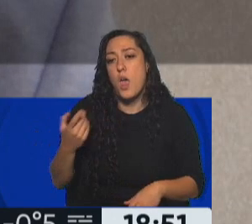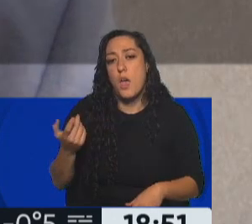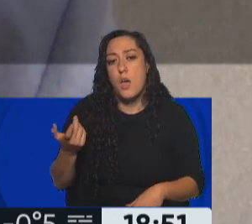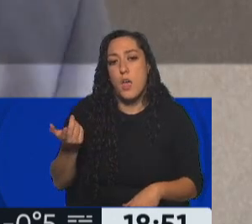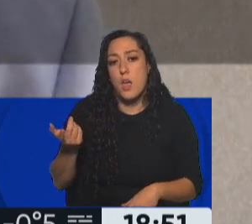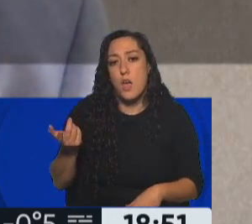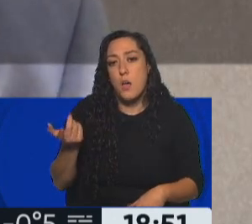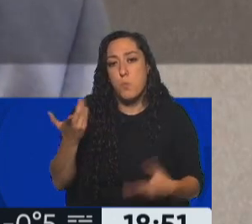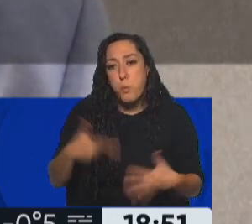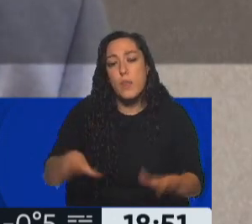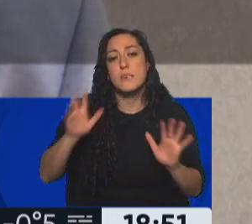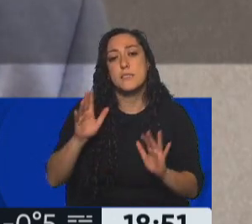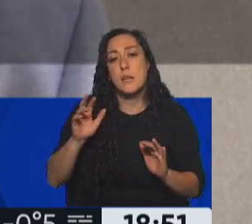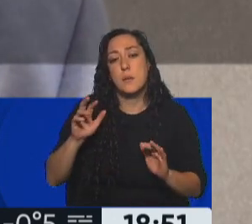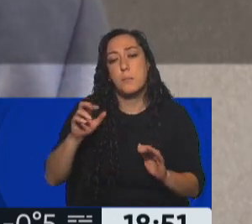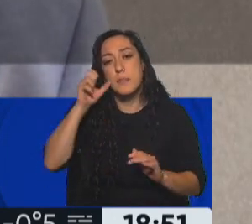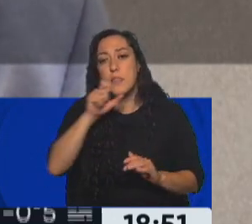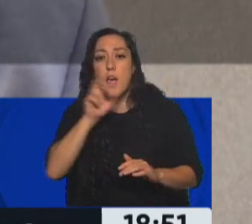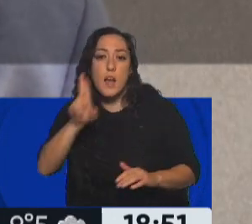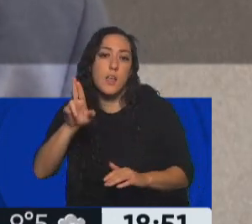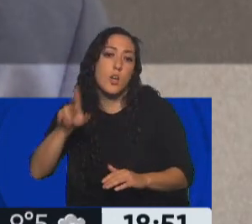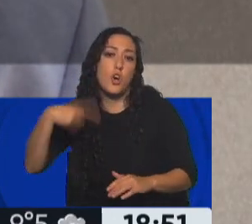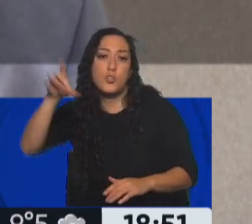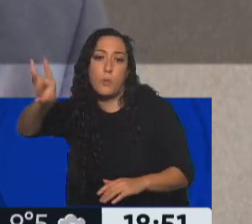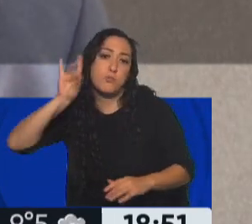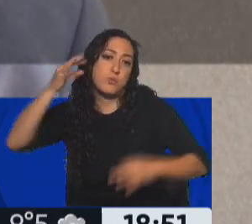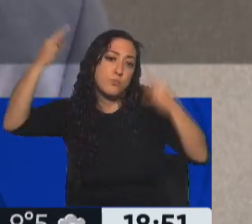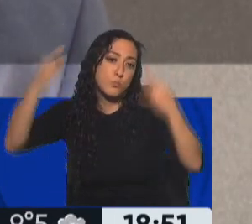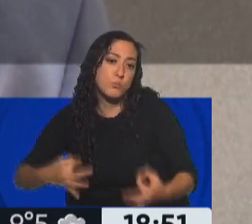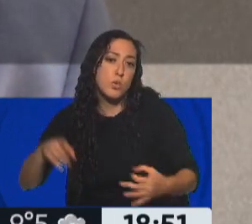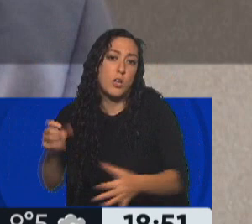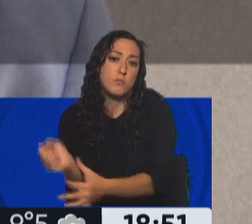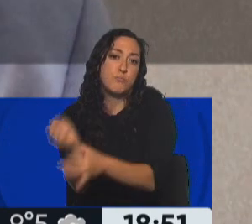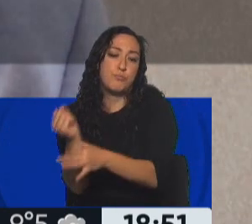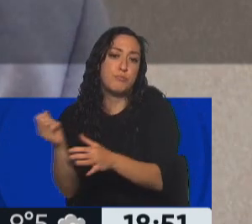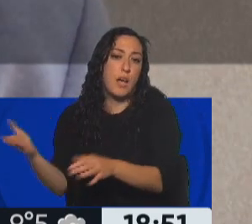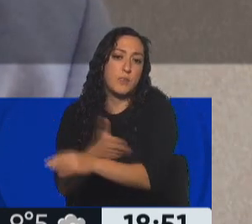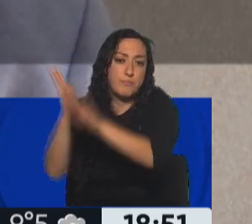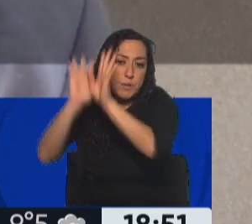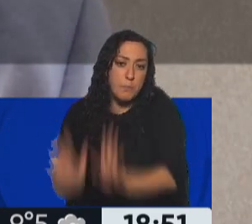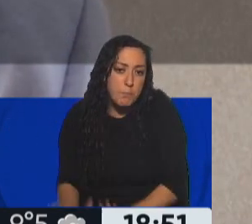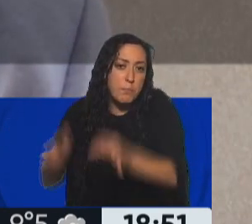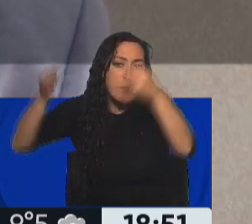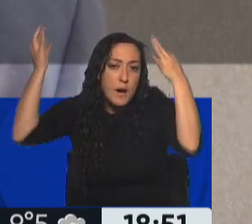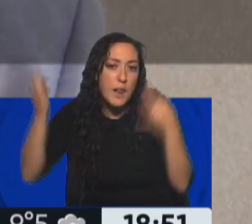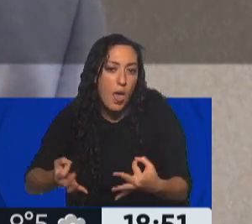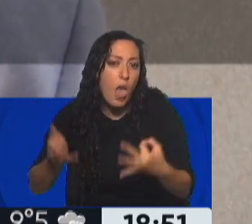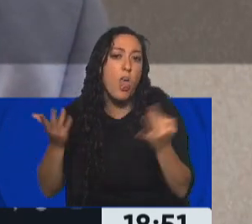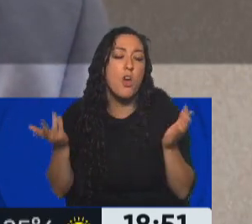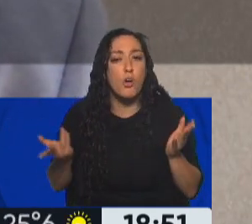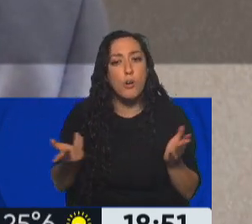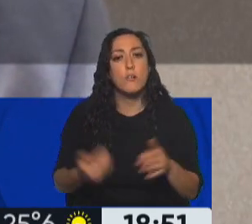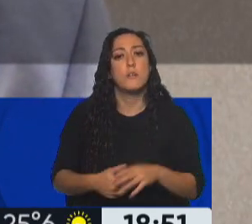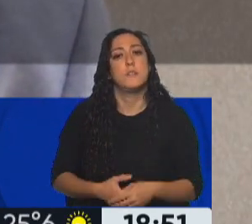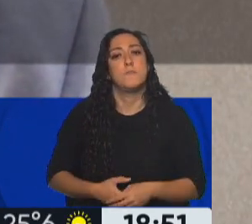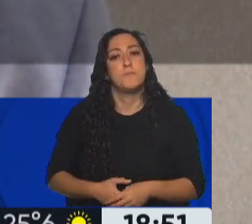could be a choice, a good choice. He's a really talented,